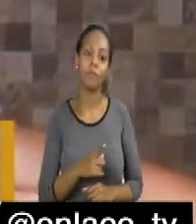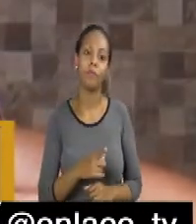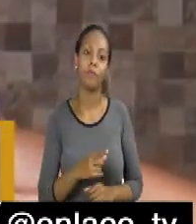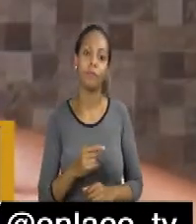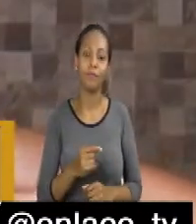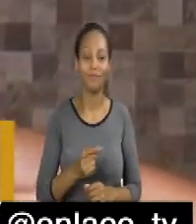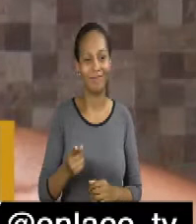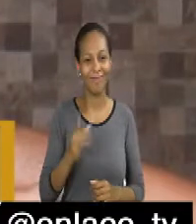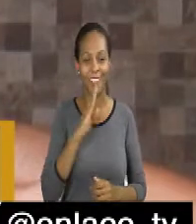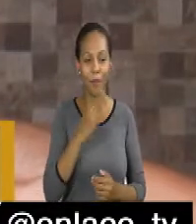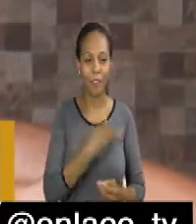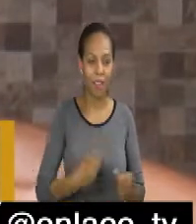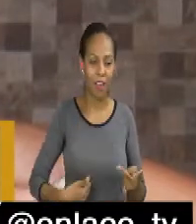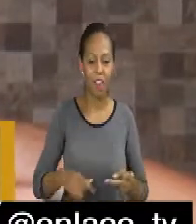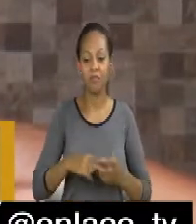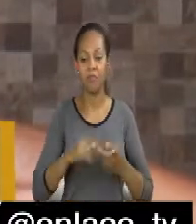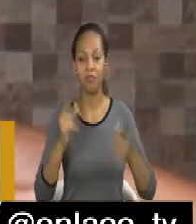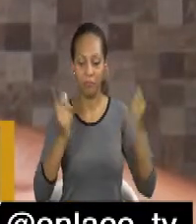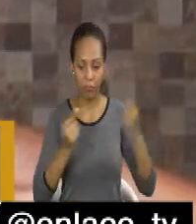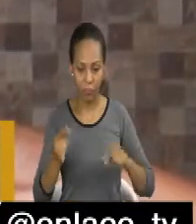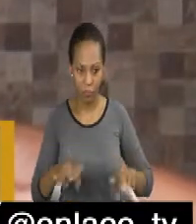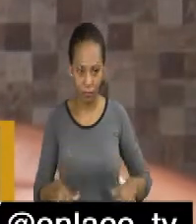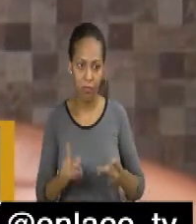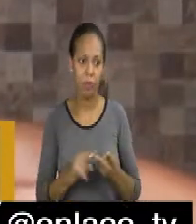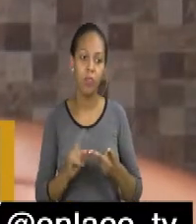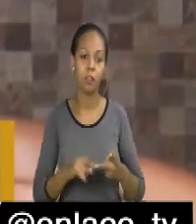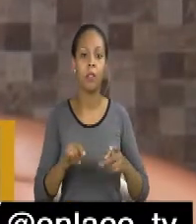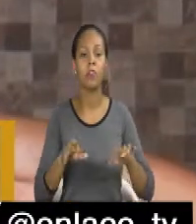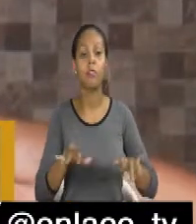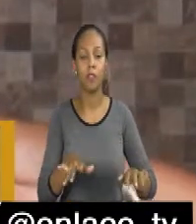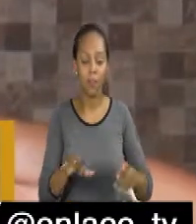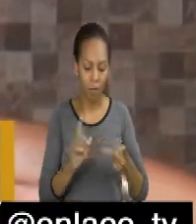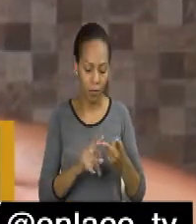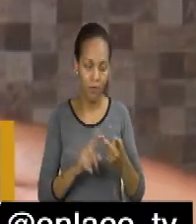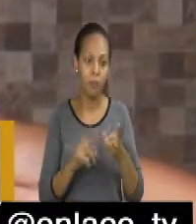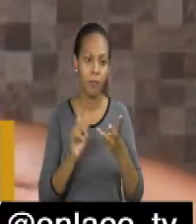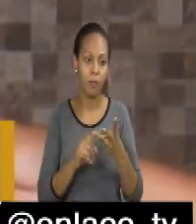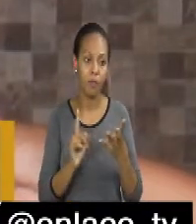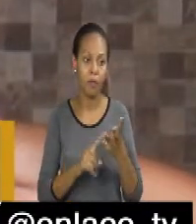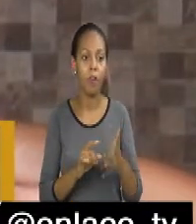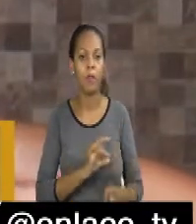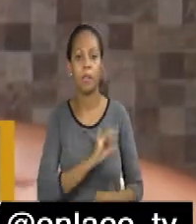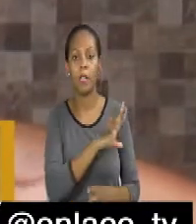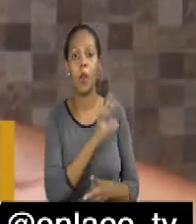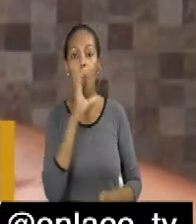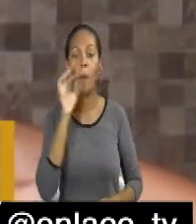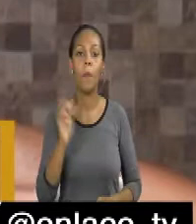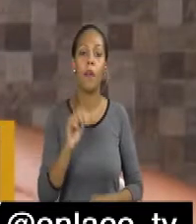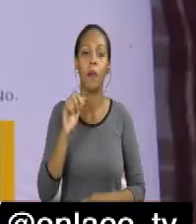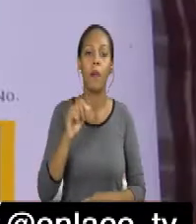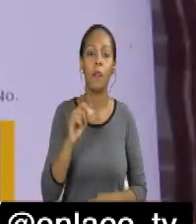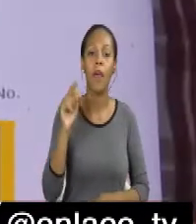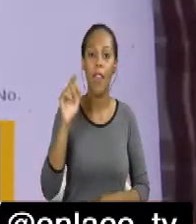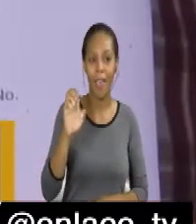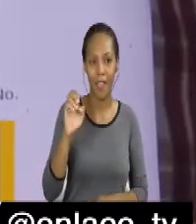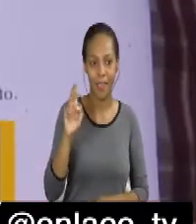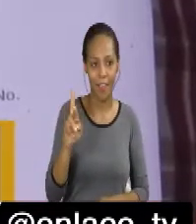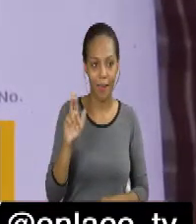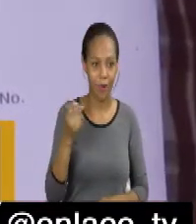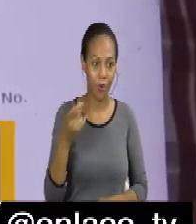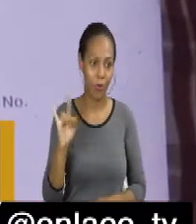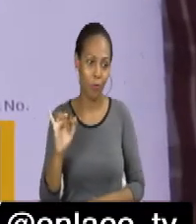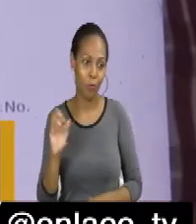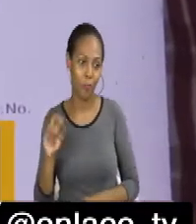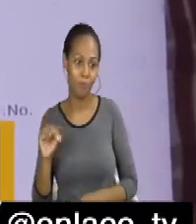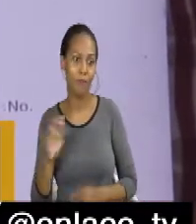Ariza, secretario Ricardo Quintero y fiscal Erwin Alonso Pérez. Se espera de la misma manera